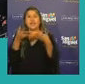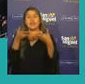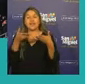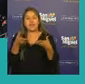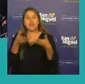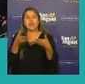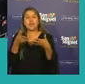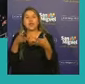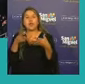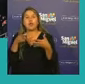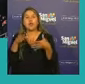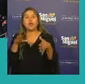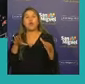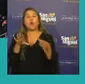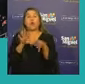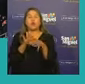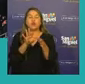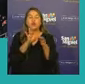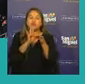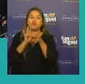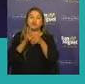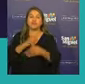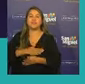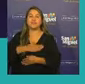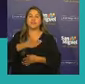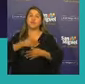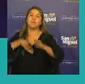también hace que nos sintamos mucho más seguras y seguros.